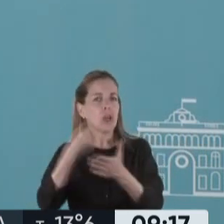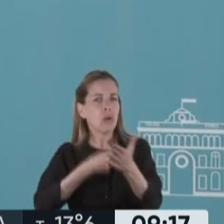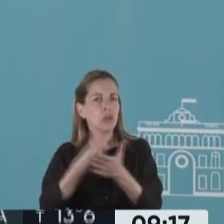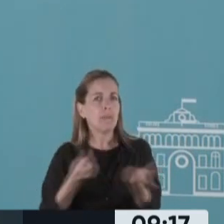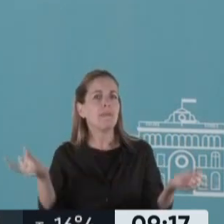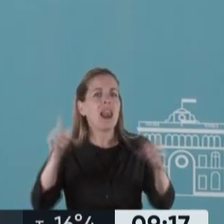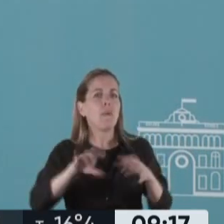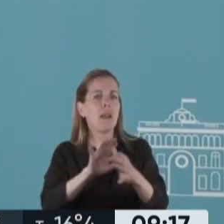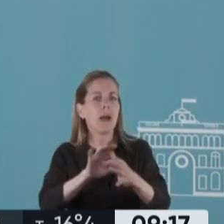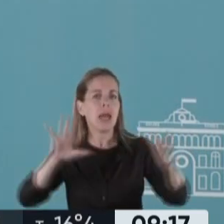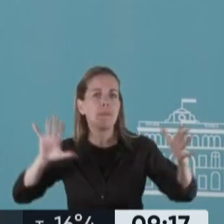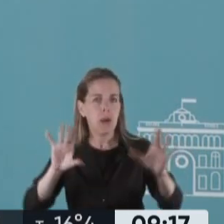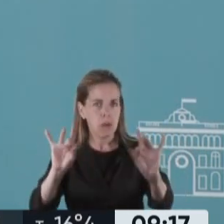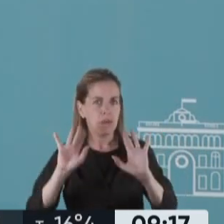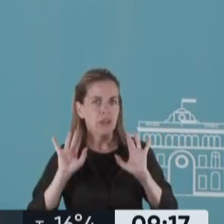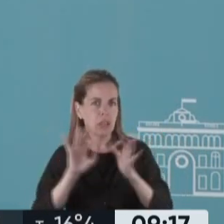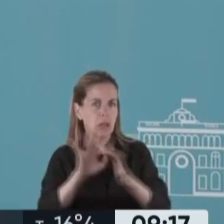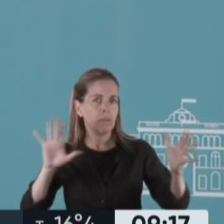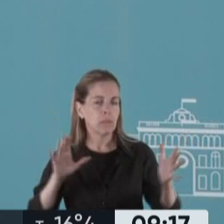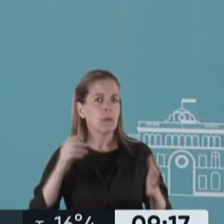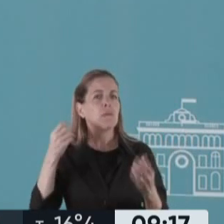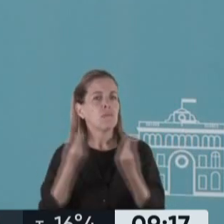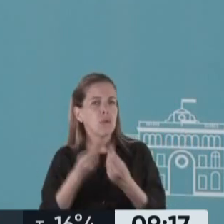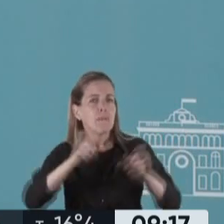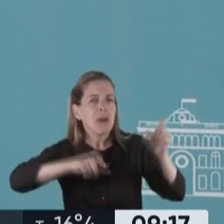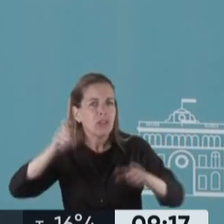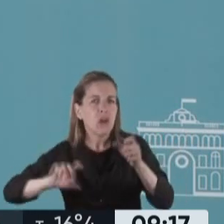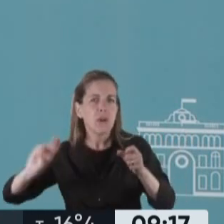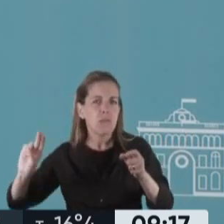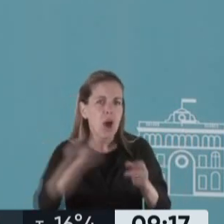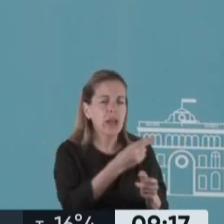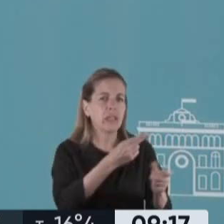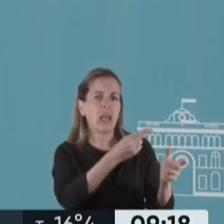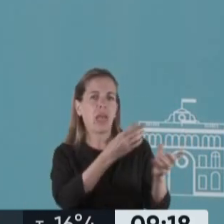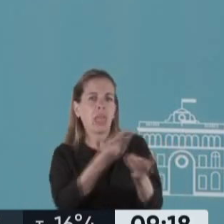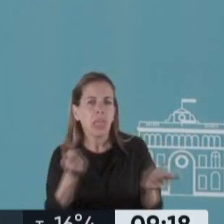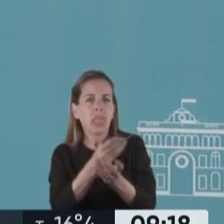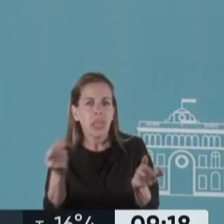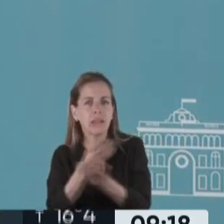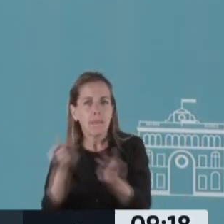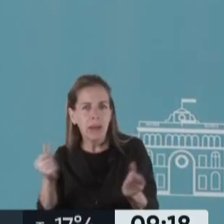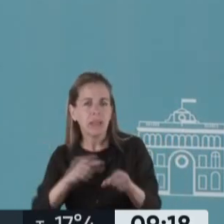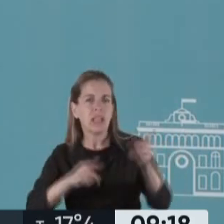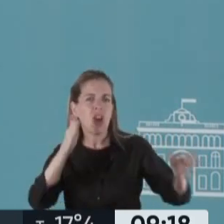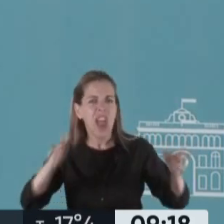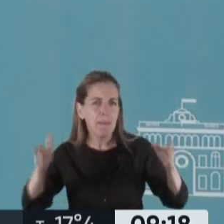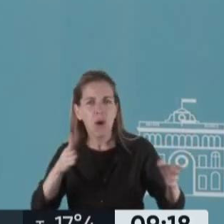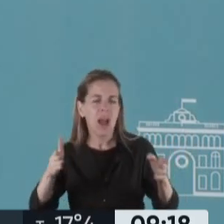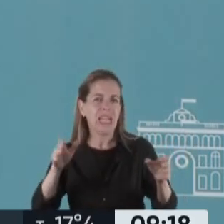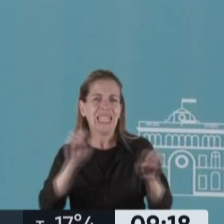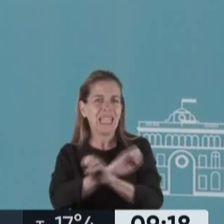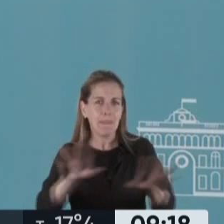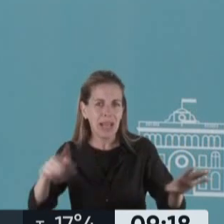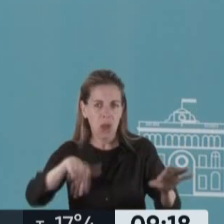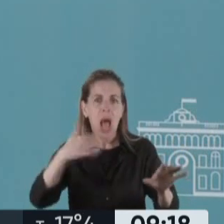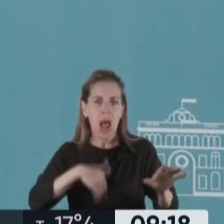democracia, sabemos sobre cuántas muertes, desapariciones, ciclos de oscurantismo, de oscuridad que hubo en la Argentina